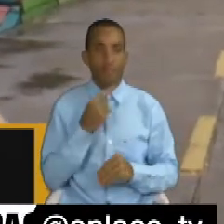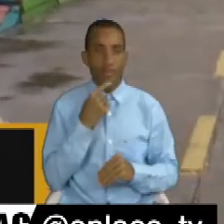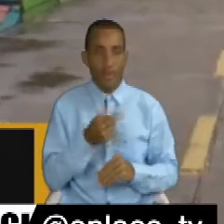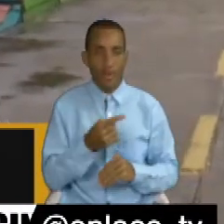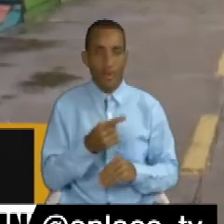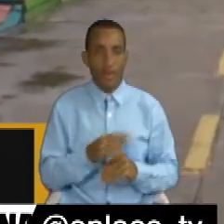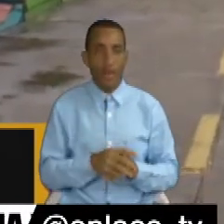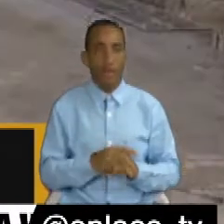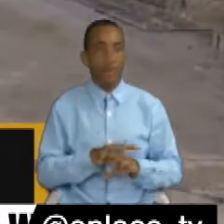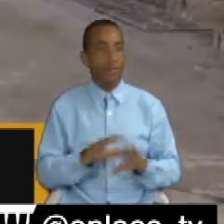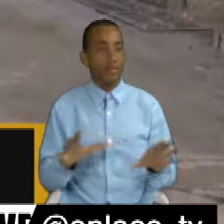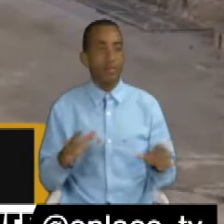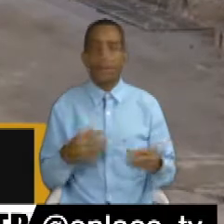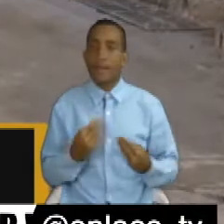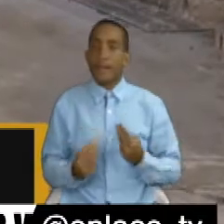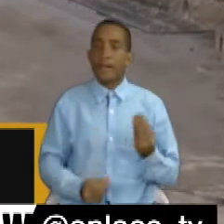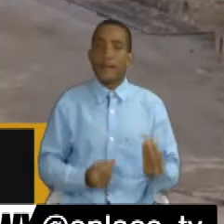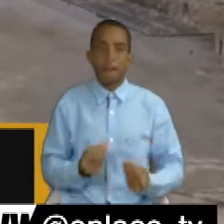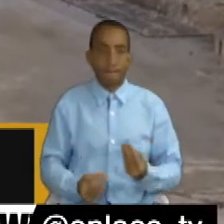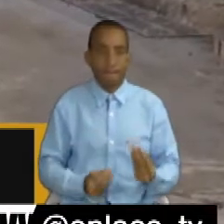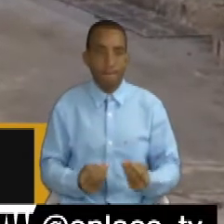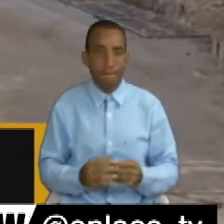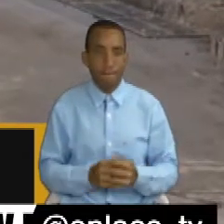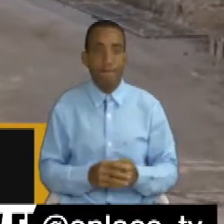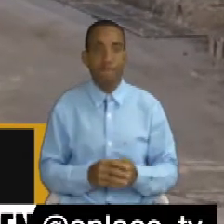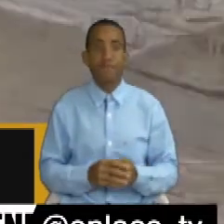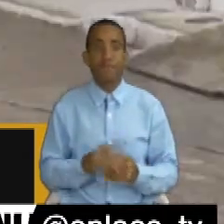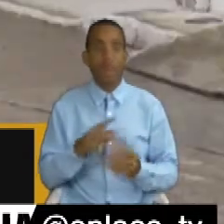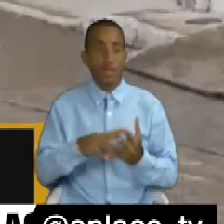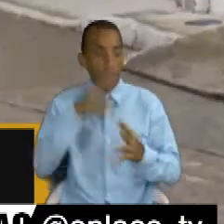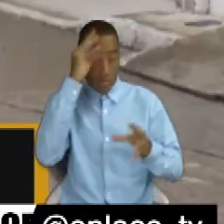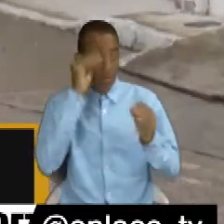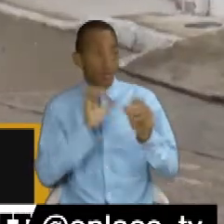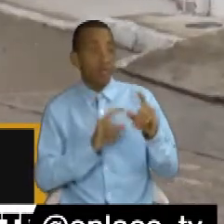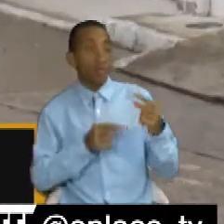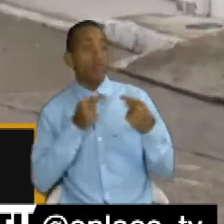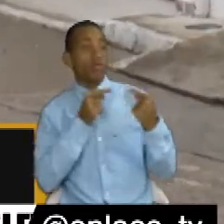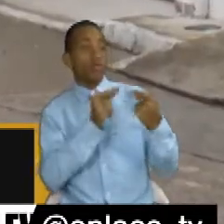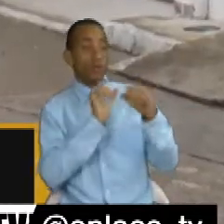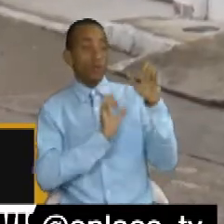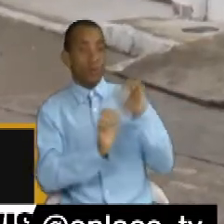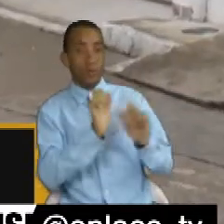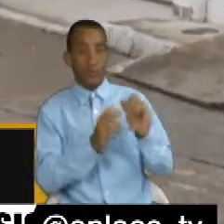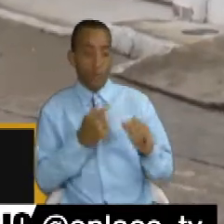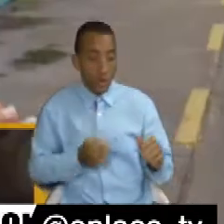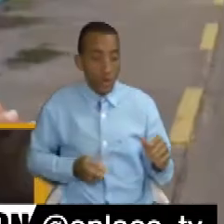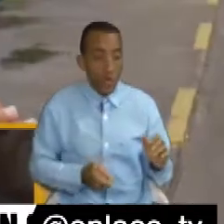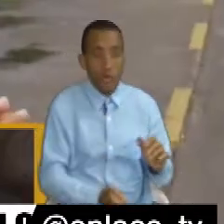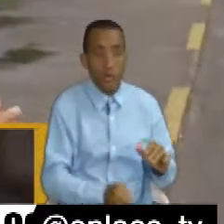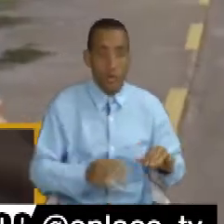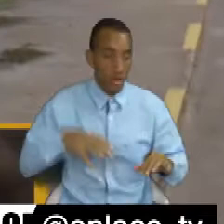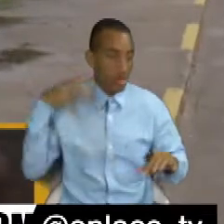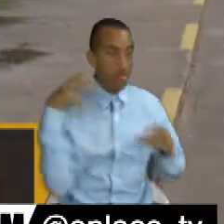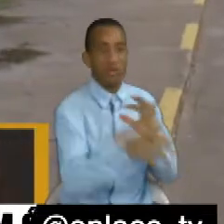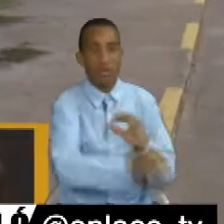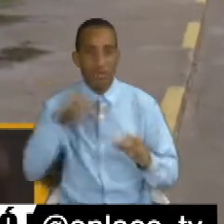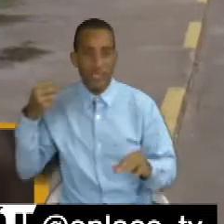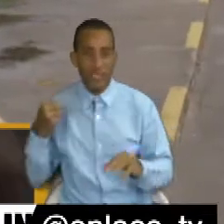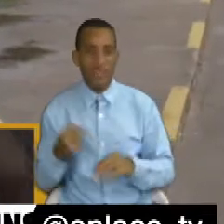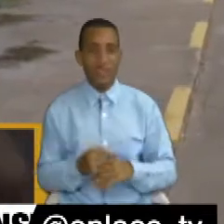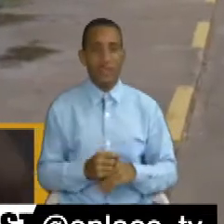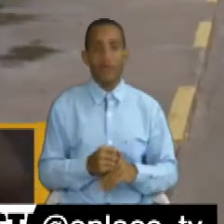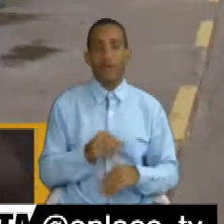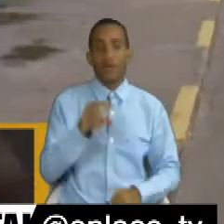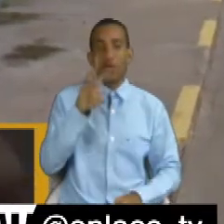a lo que hagan ellos. Agregan que han tenido que aprender a defenderse de los robos a mano armada y el raponazo. Después de las 8 de la